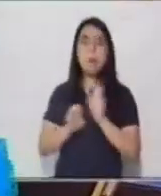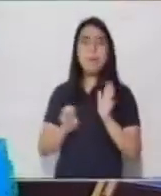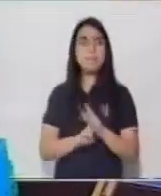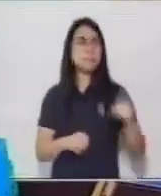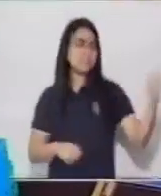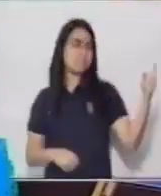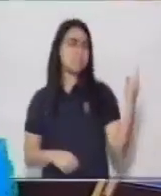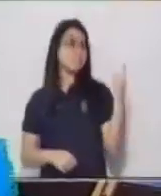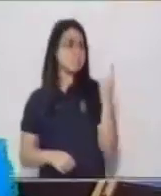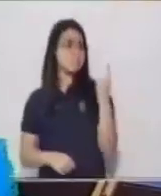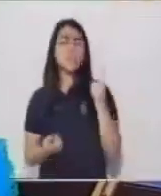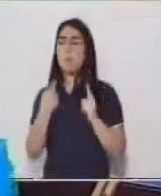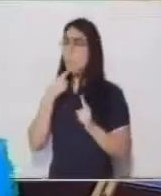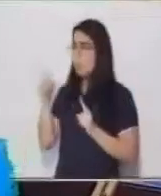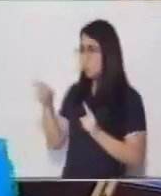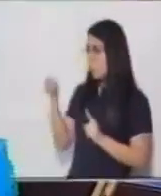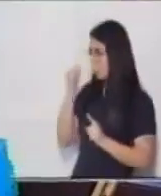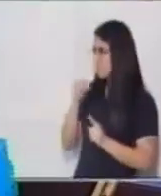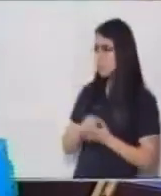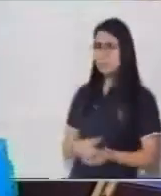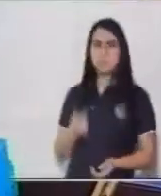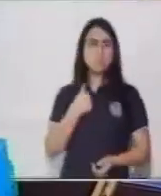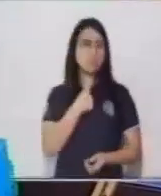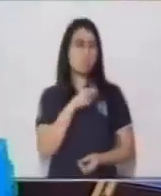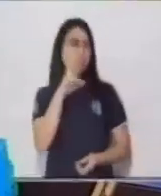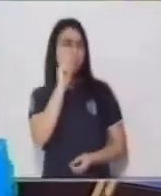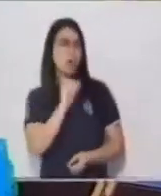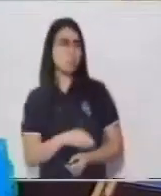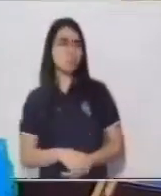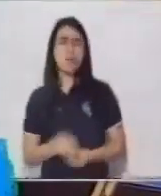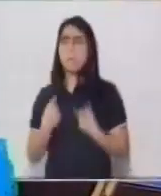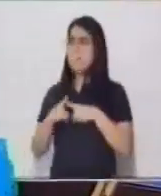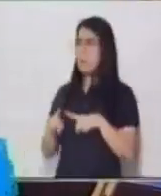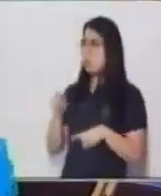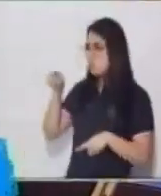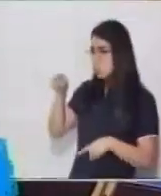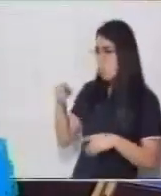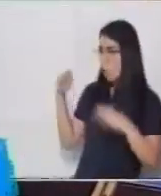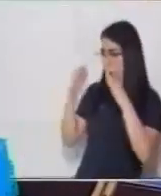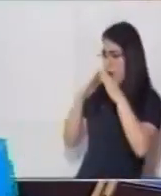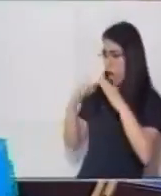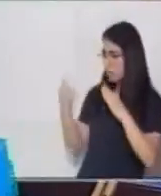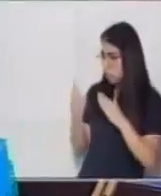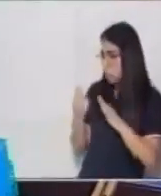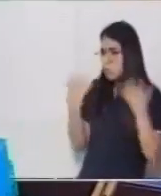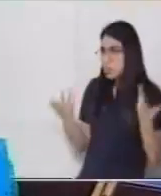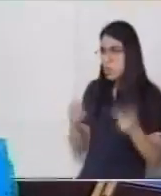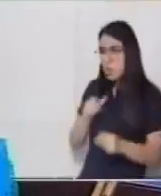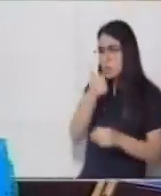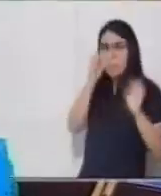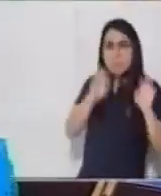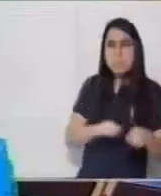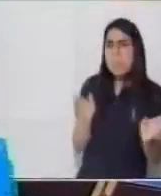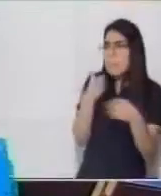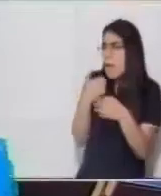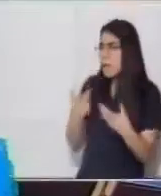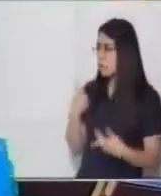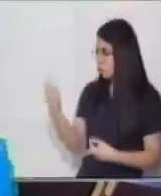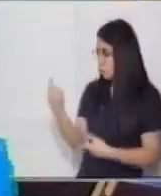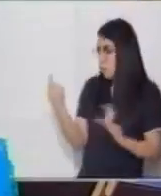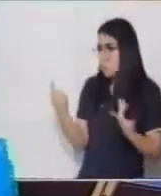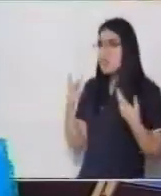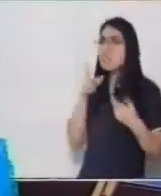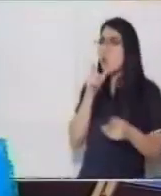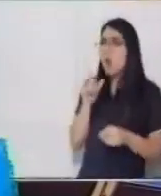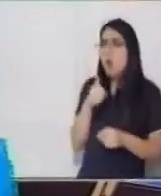Sí, pero es que yo solo me comí un pedacito. Entonces allí ya estoy faltando